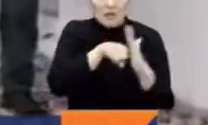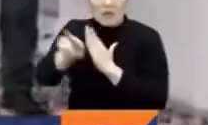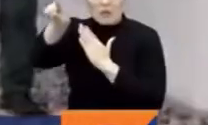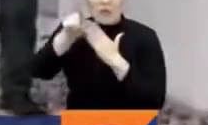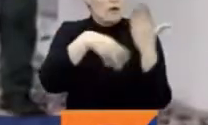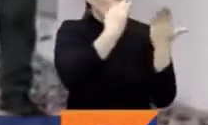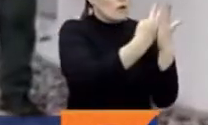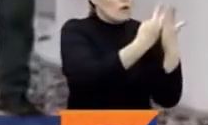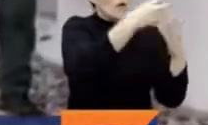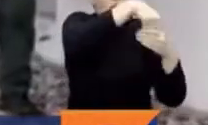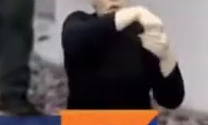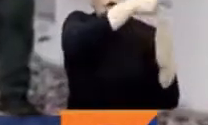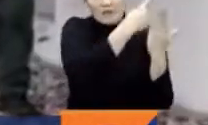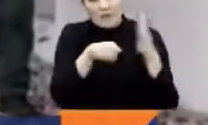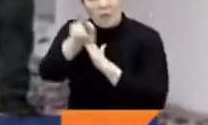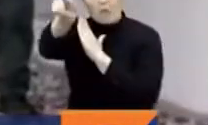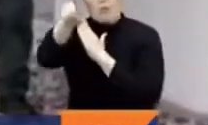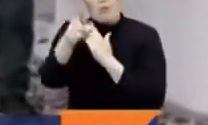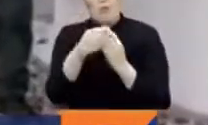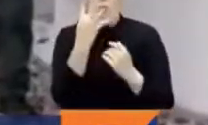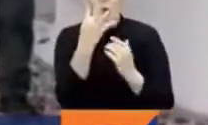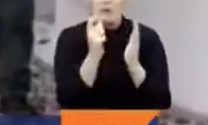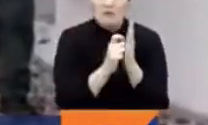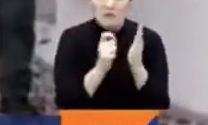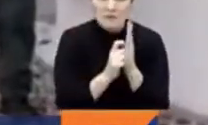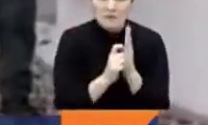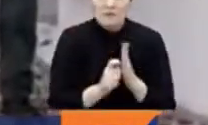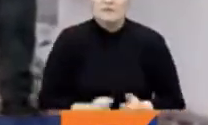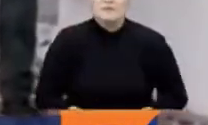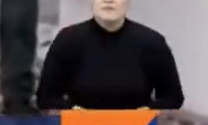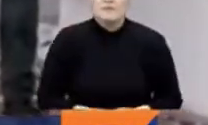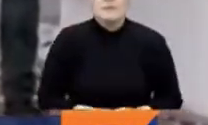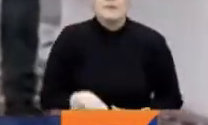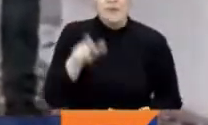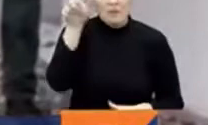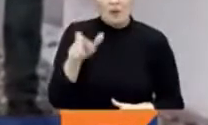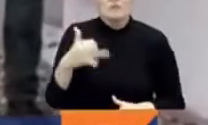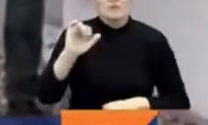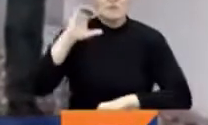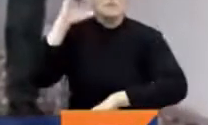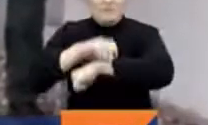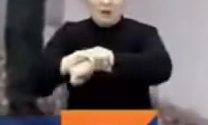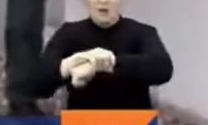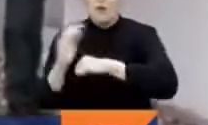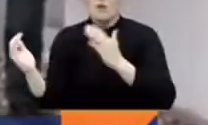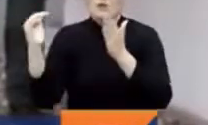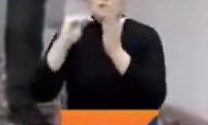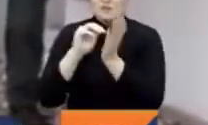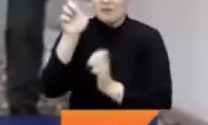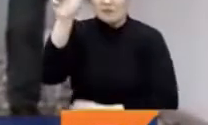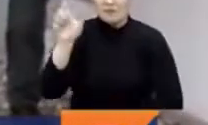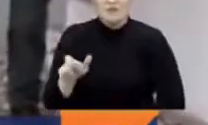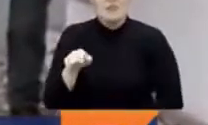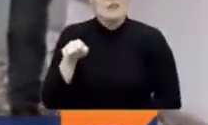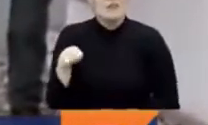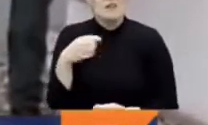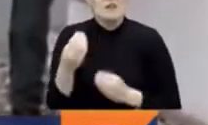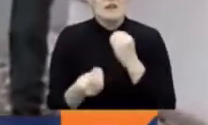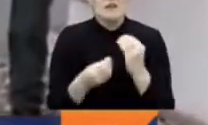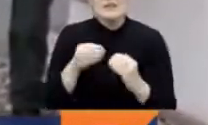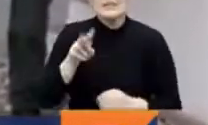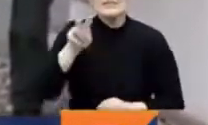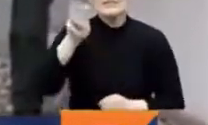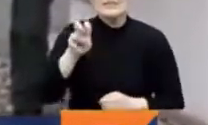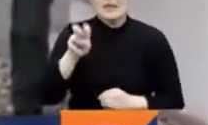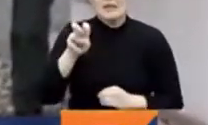cárcel. Además, esta persona tiene que responder al menos por 7 delitos